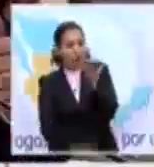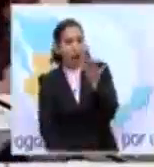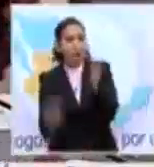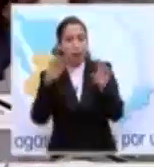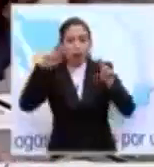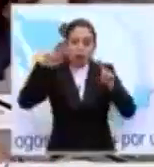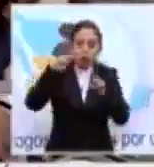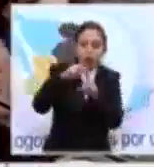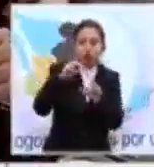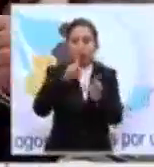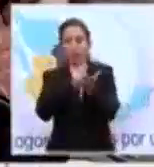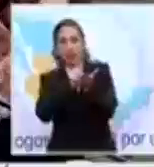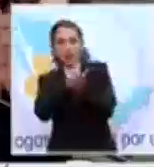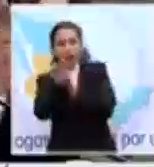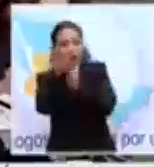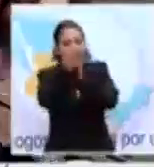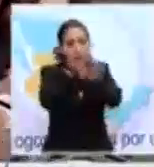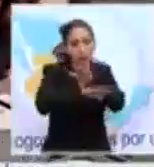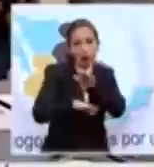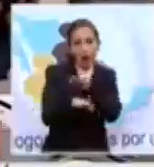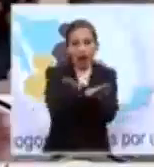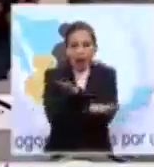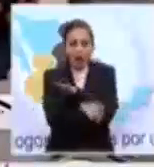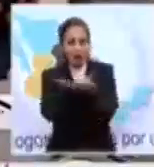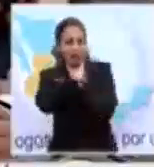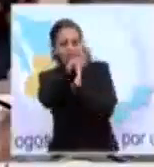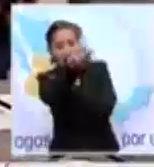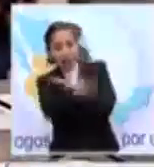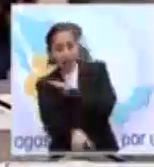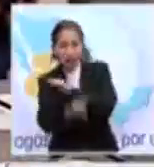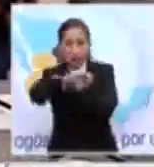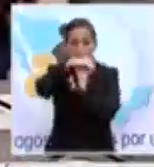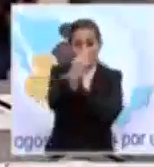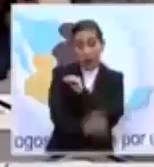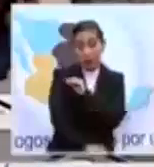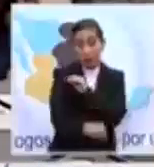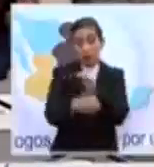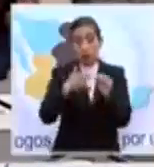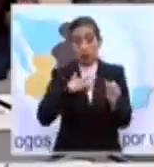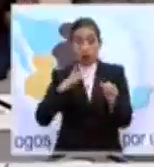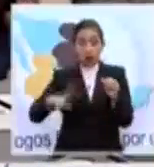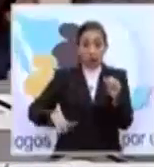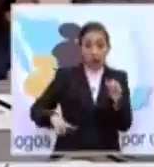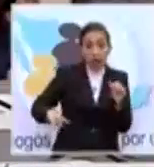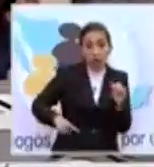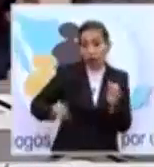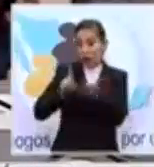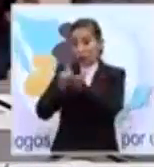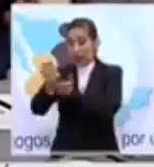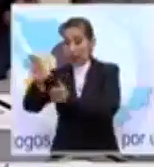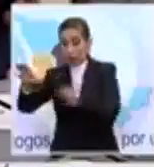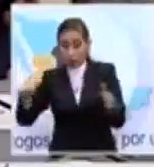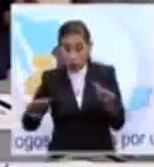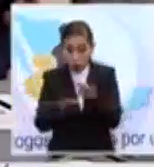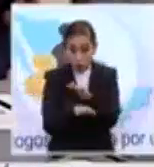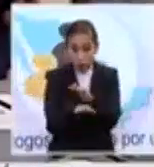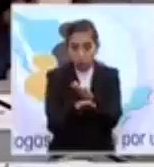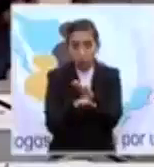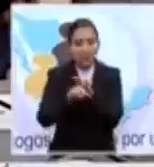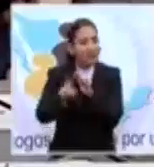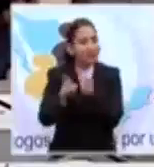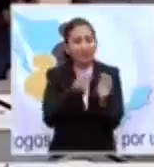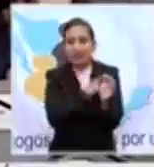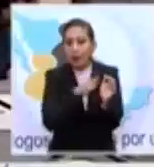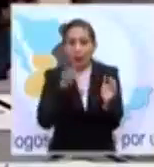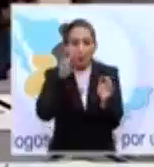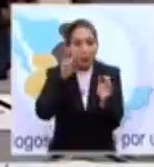con enfoque de derechos basado en lo que son las obligaciones del Estado y los derechos de la población, se vea como una